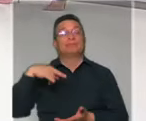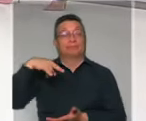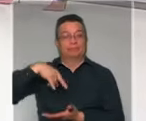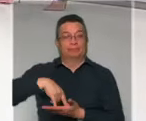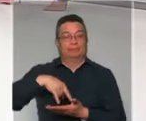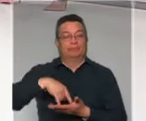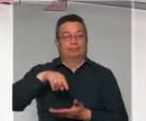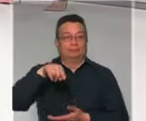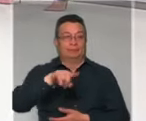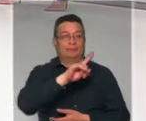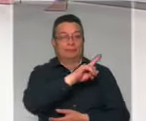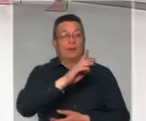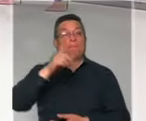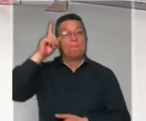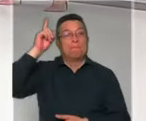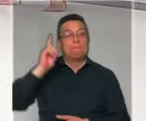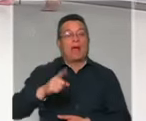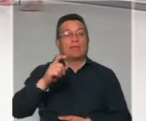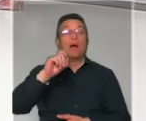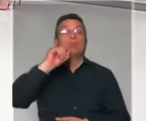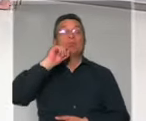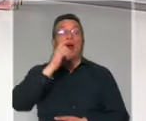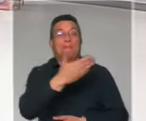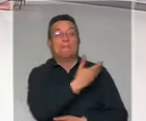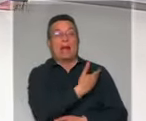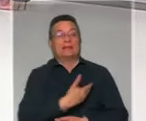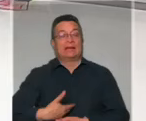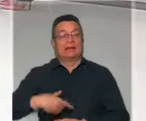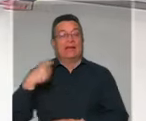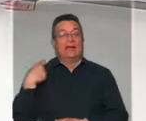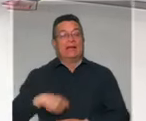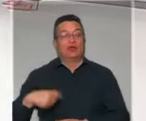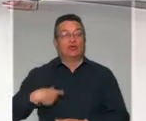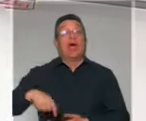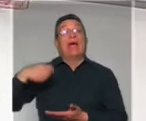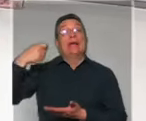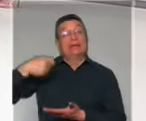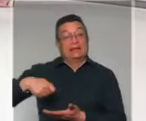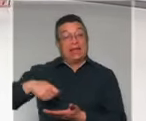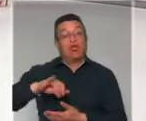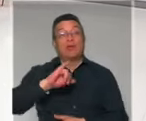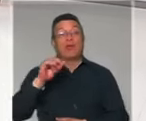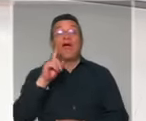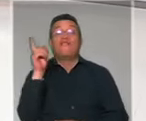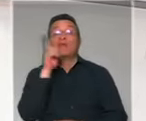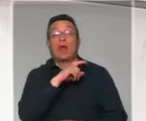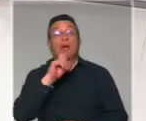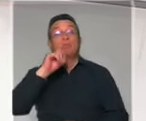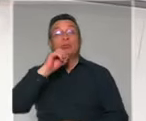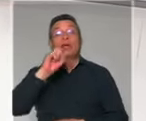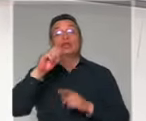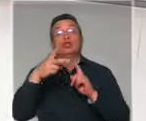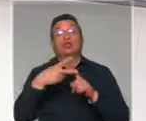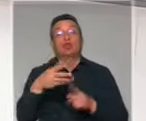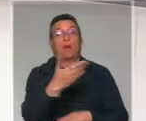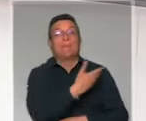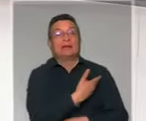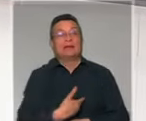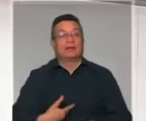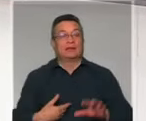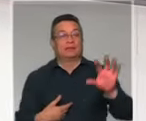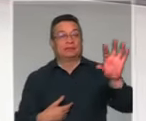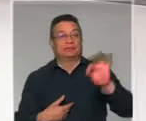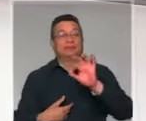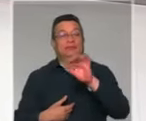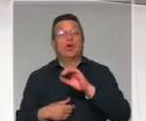Unidos es la que resuelve quién es el presidente de Estados Unidos y el Senado resuelve quién sería el vicepresidente. Y podría darse una